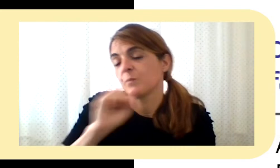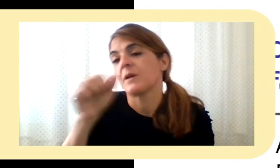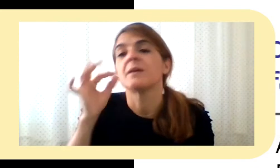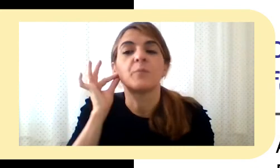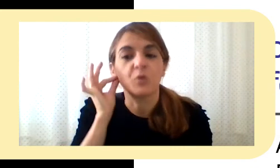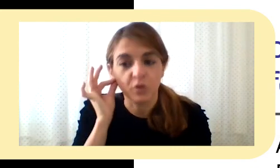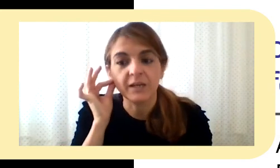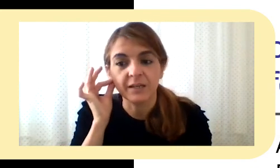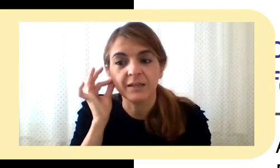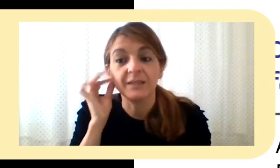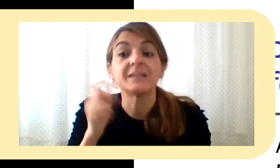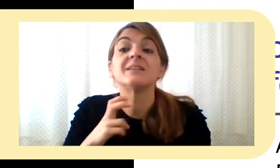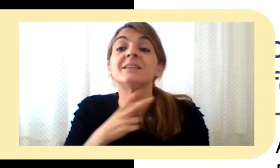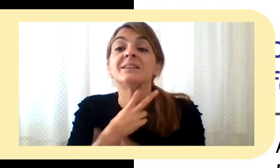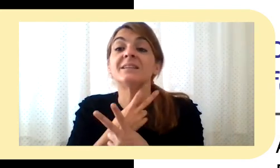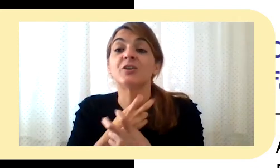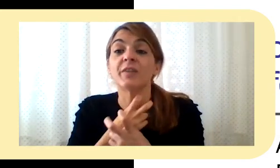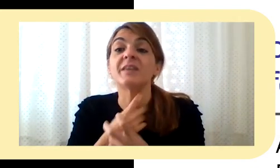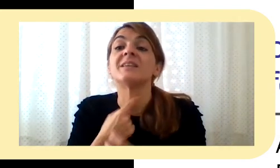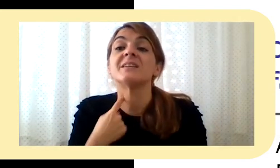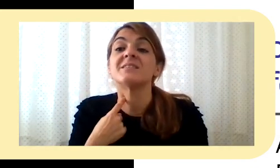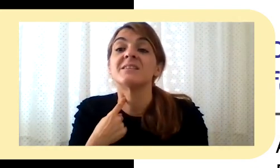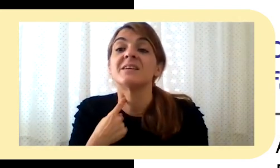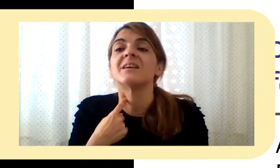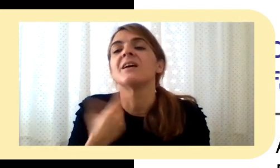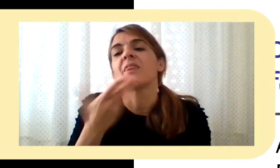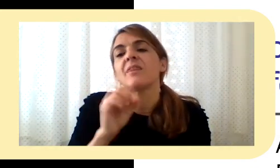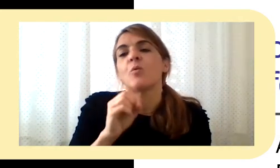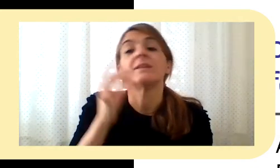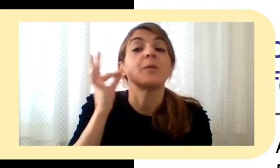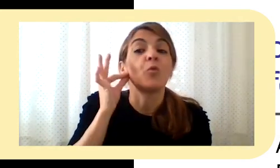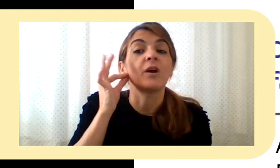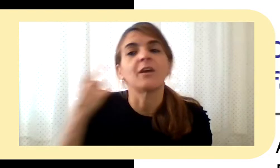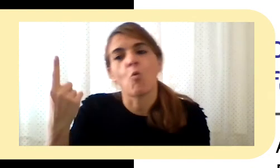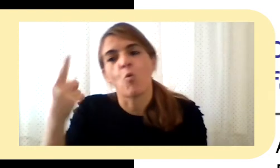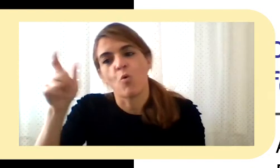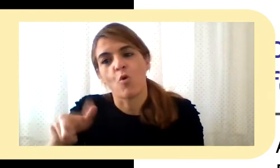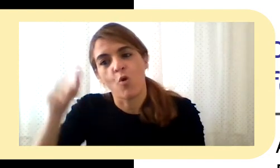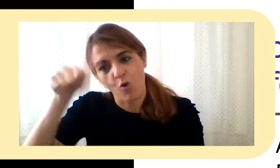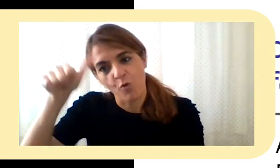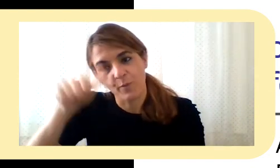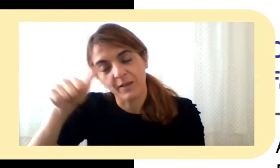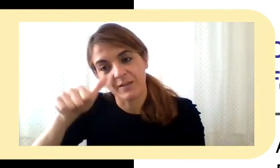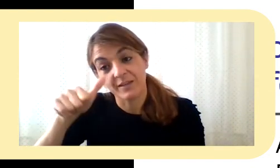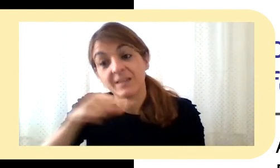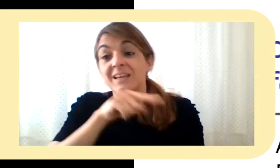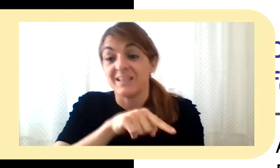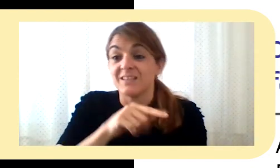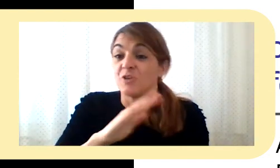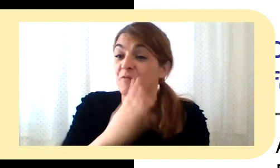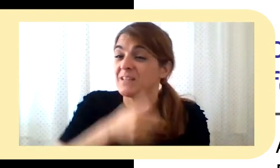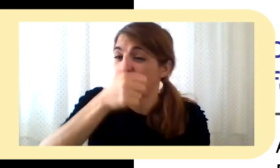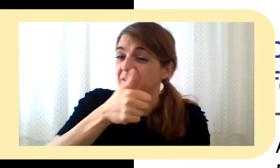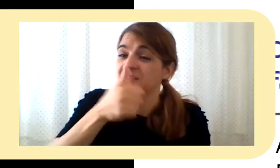frecuente, 50 mujeres por un hombre que la puede tener. Y la tiroiditis va a condicionar o disminución de la función tiroidea en